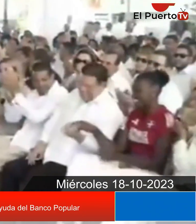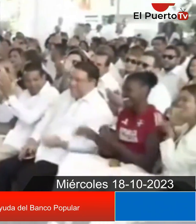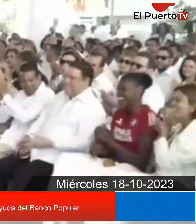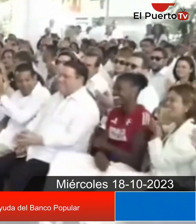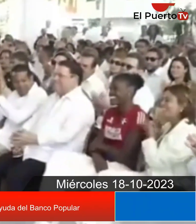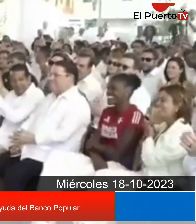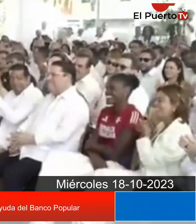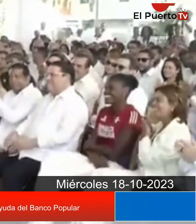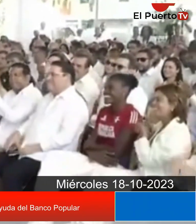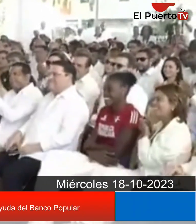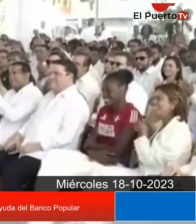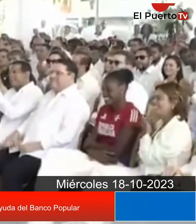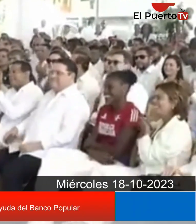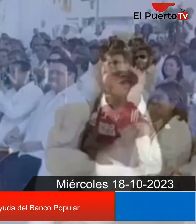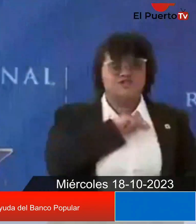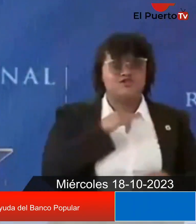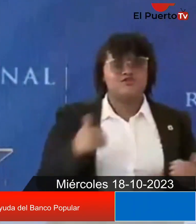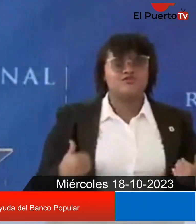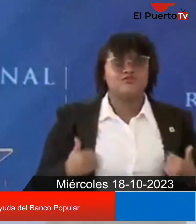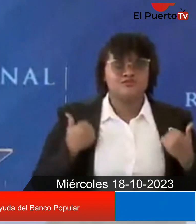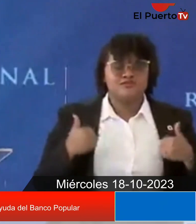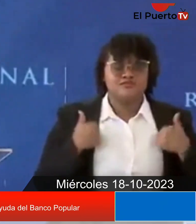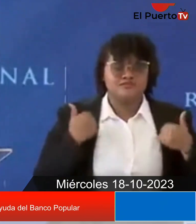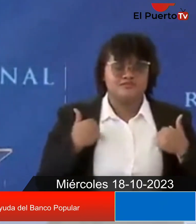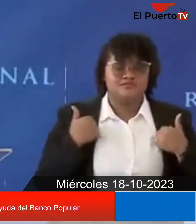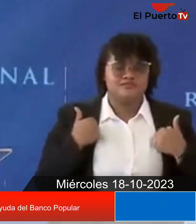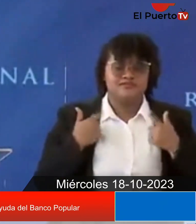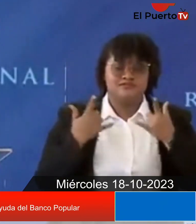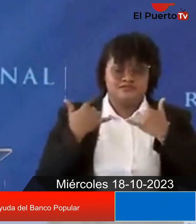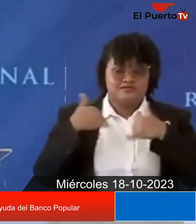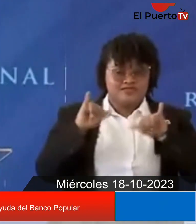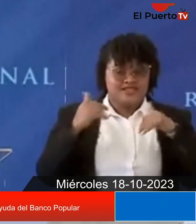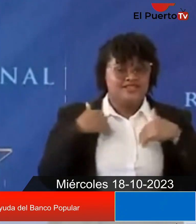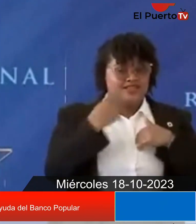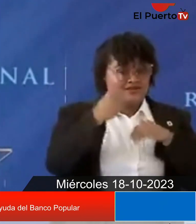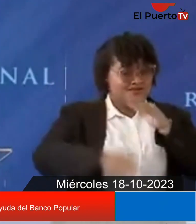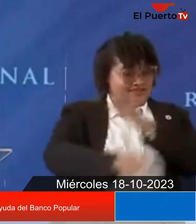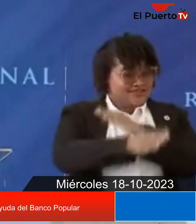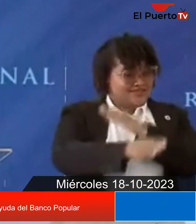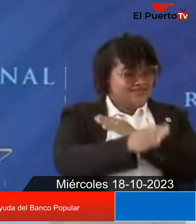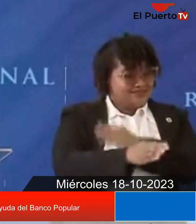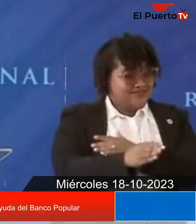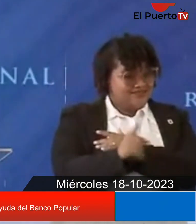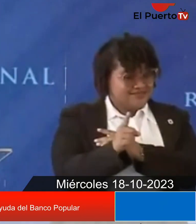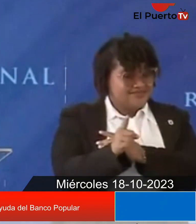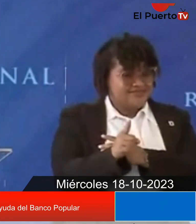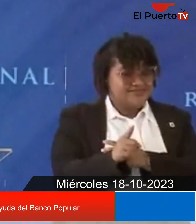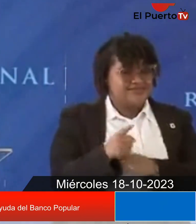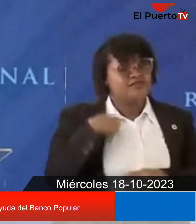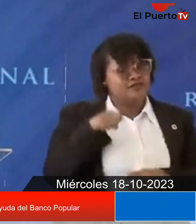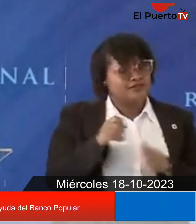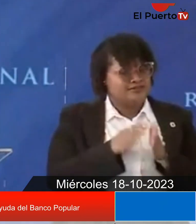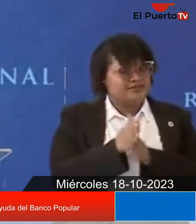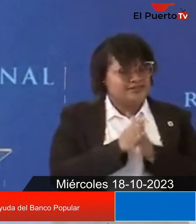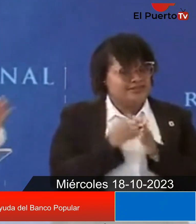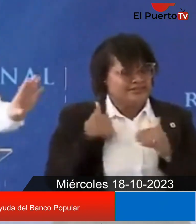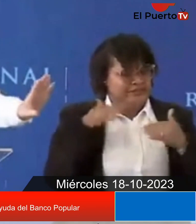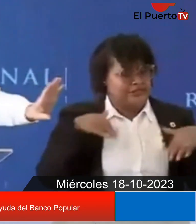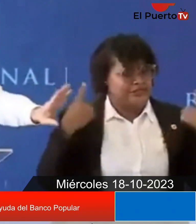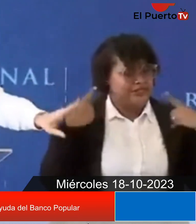ejemplo para nuestra juventud. Todavía tenemos una carrera pendiente, pero tengo que entrenar todavía,